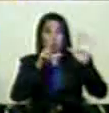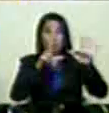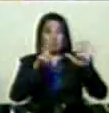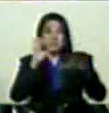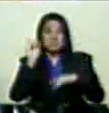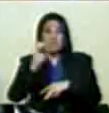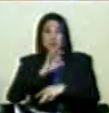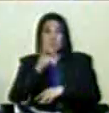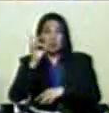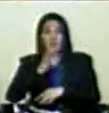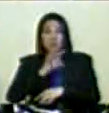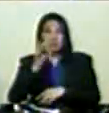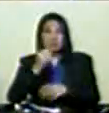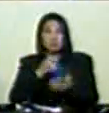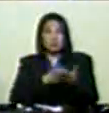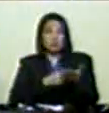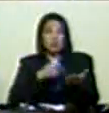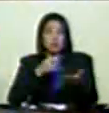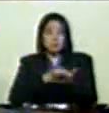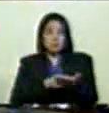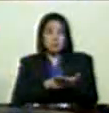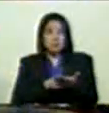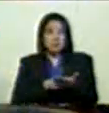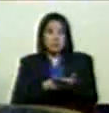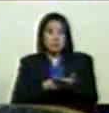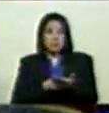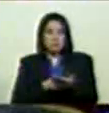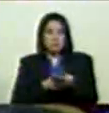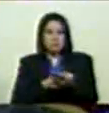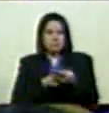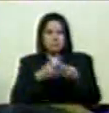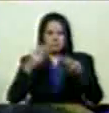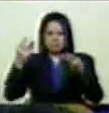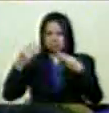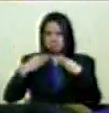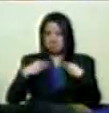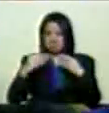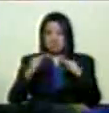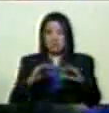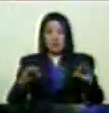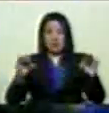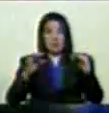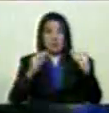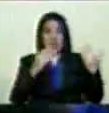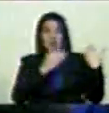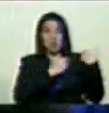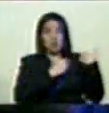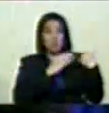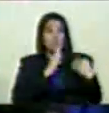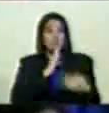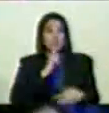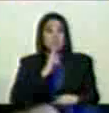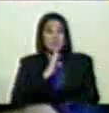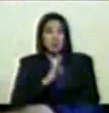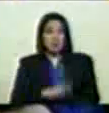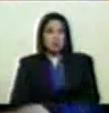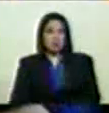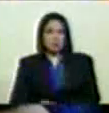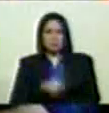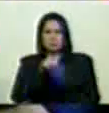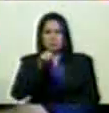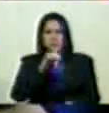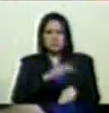divisas aún no llegan a los bancos que responsables. ¿Y usted sabe por qué,